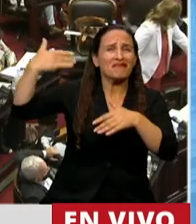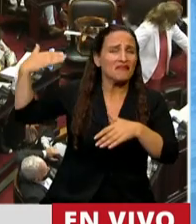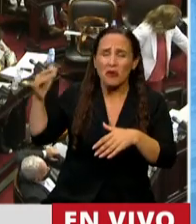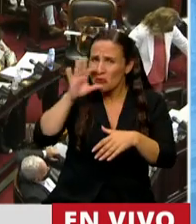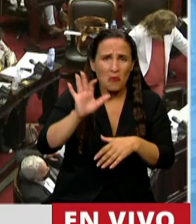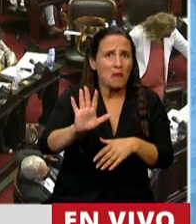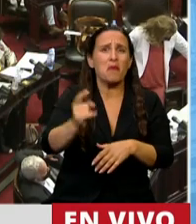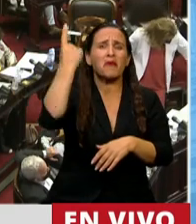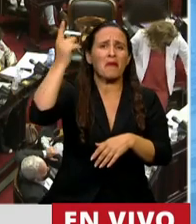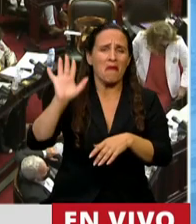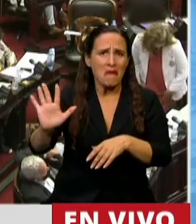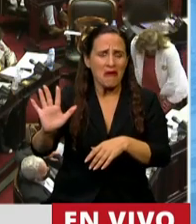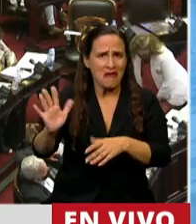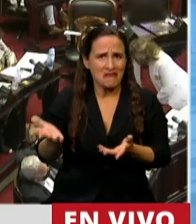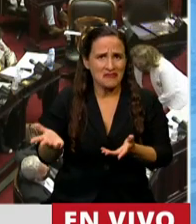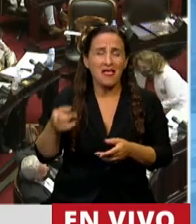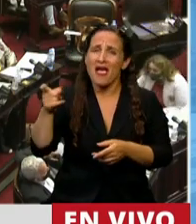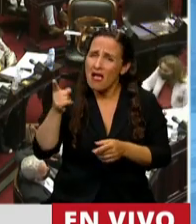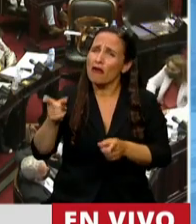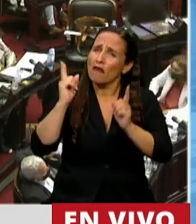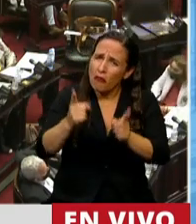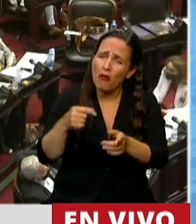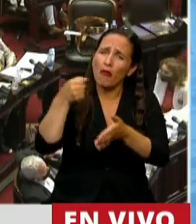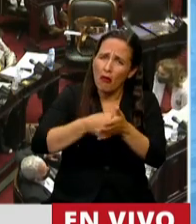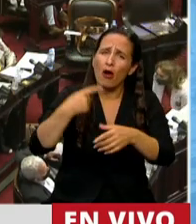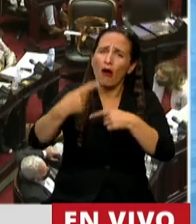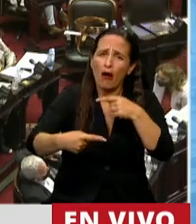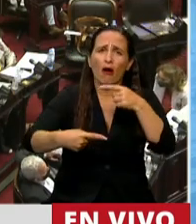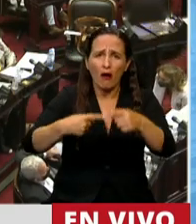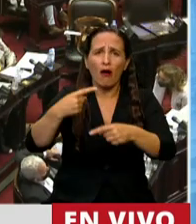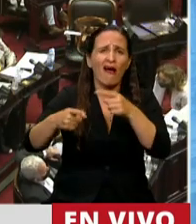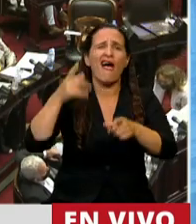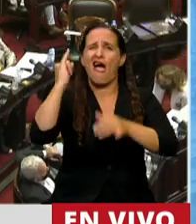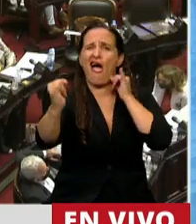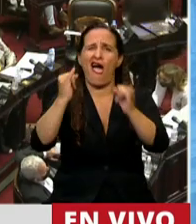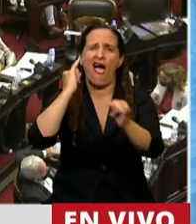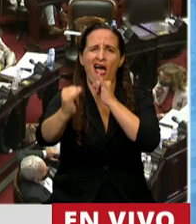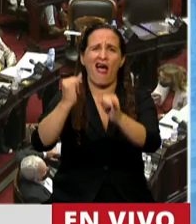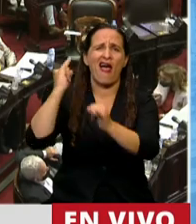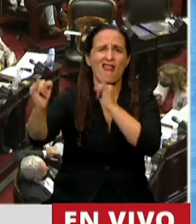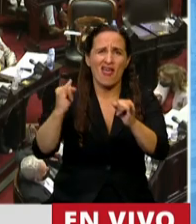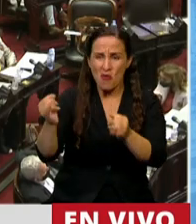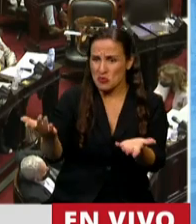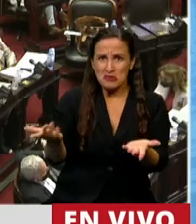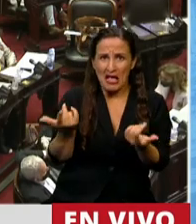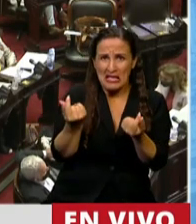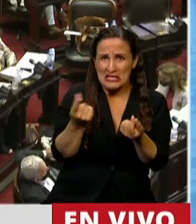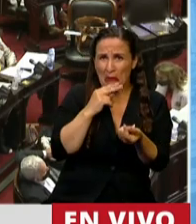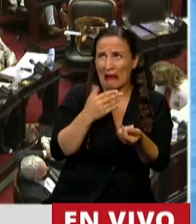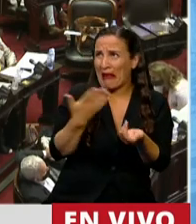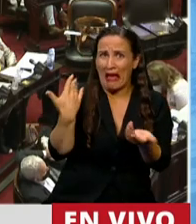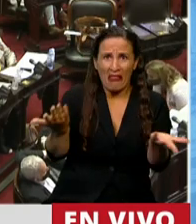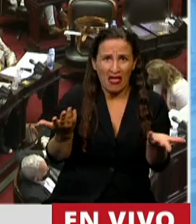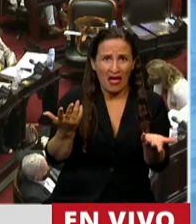de la Argentina. Y se insiste, señor presidente, en esa tarea de demolición que no les ha servido absolutamente para